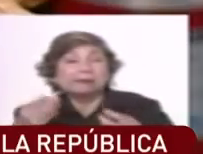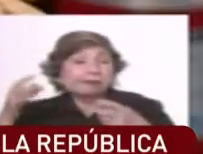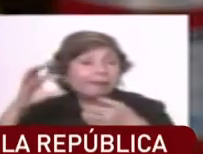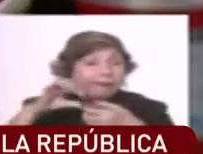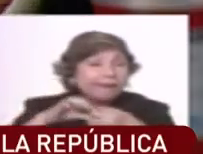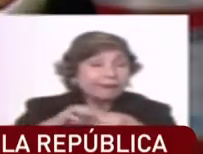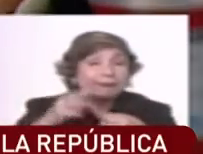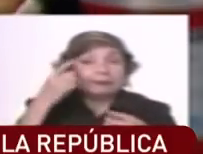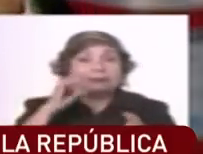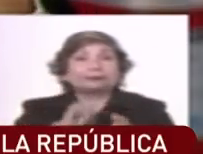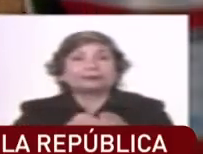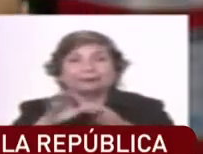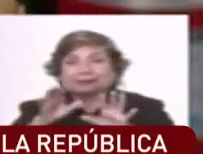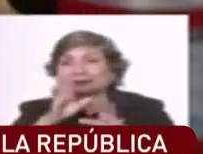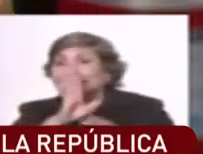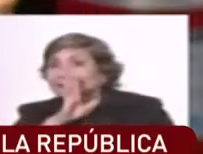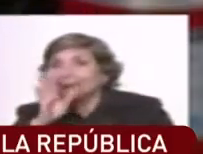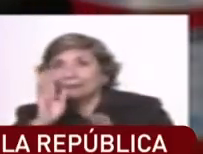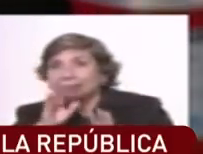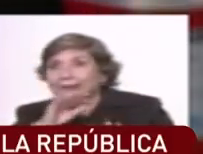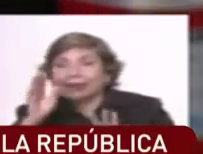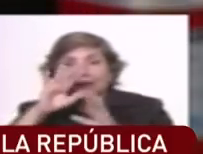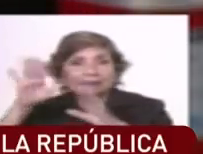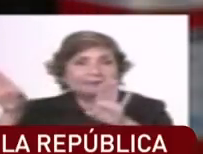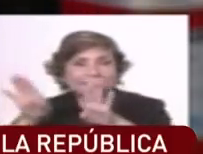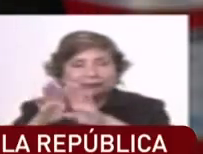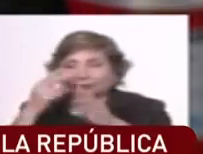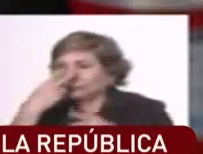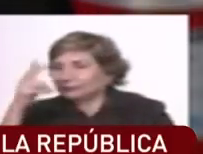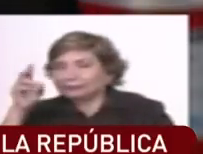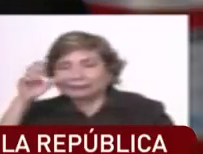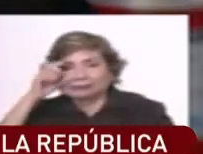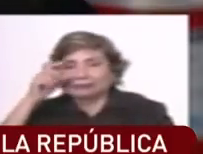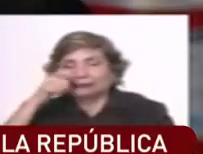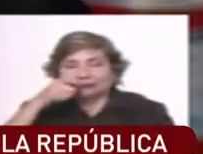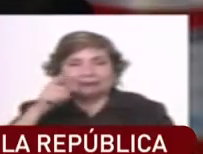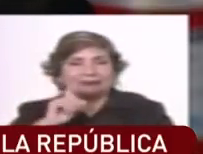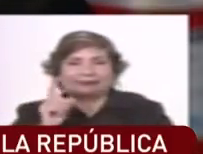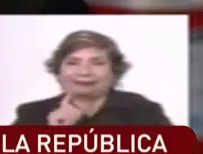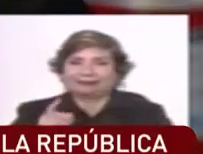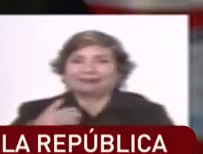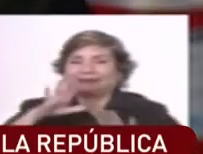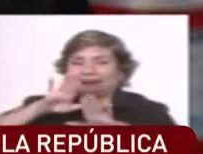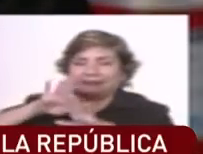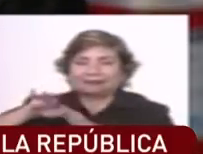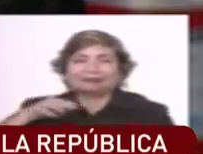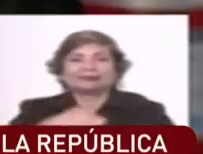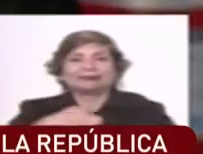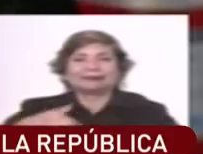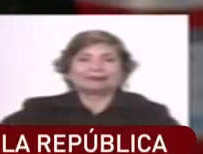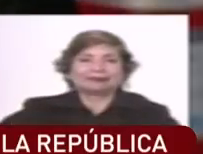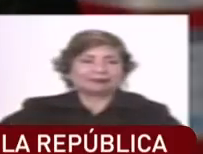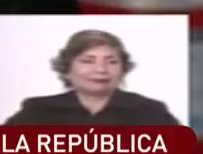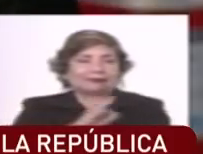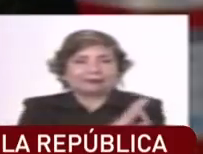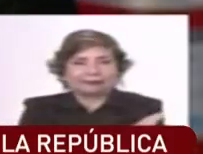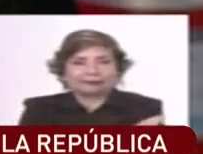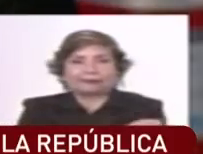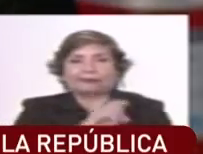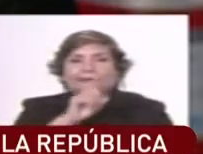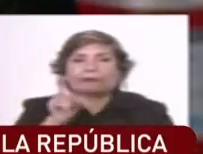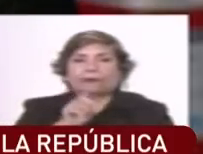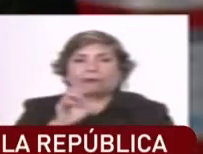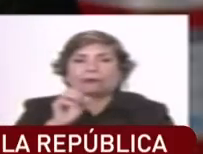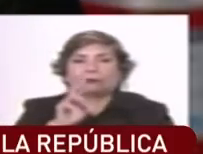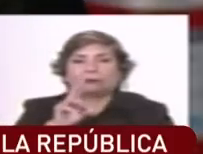más bien para que esto se haga realidad y se llevase a cabo? ¿Quién era en ese entonces la presidenta de la Fiscalía de la Nación, la señora